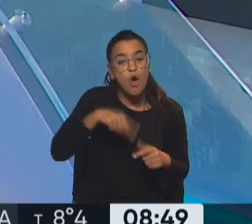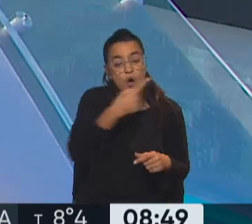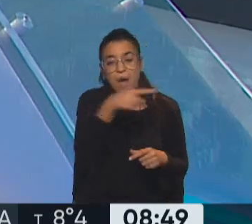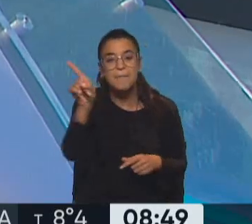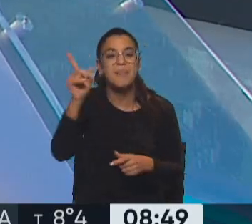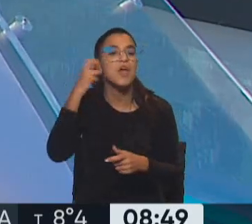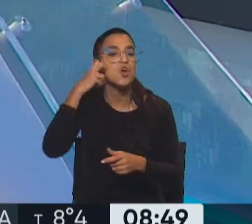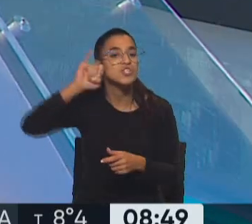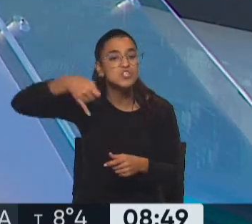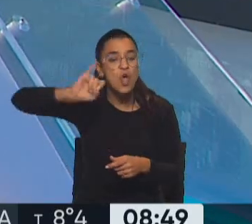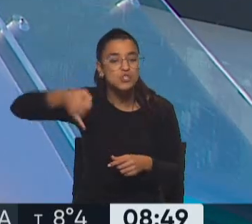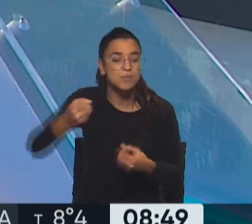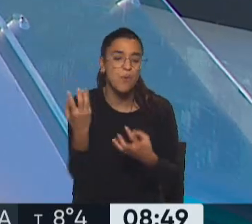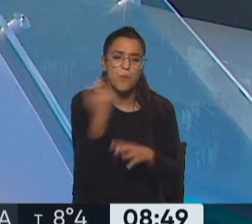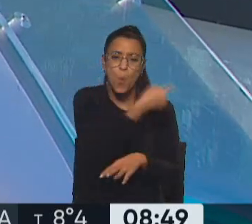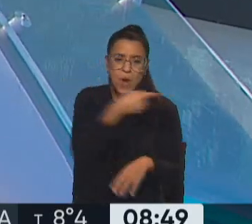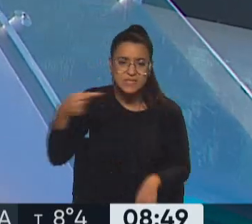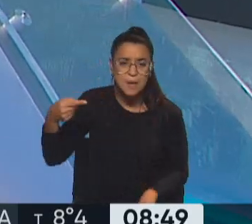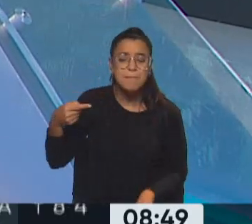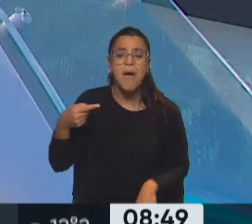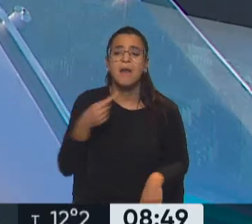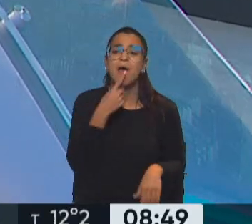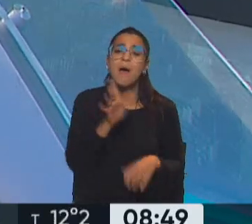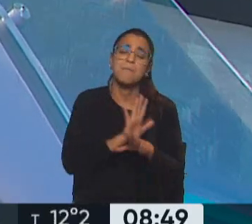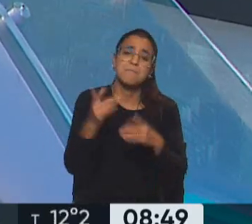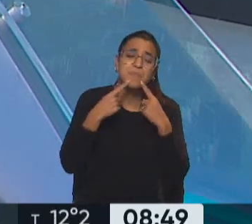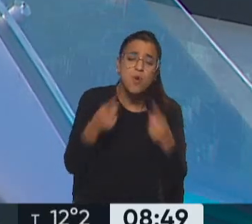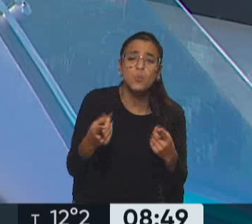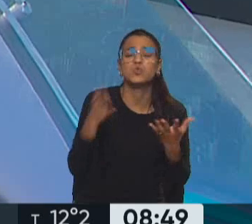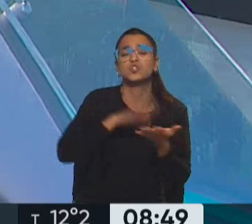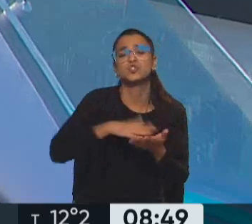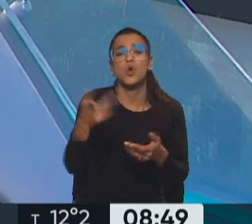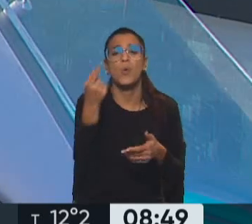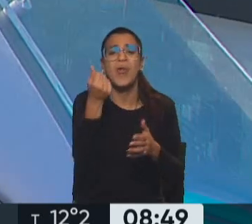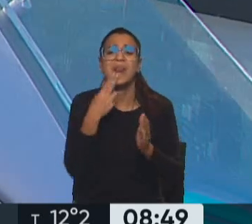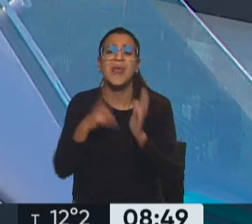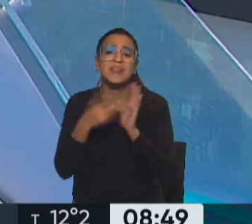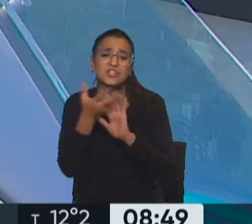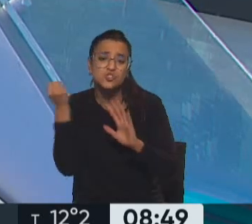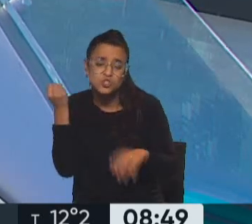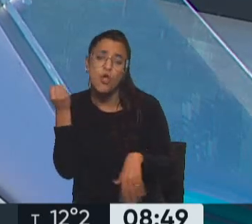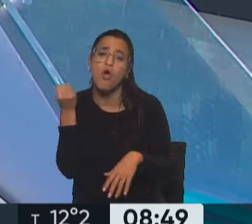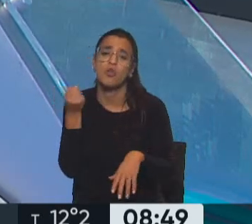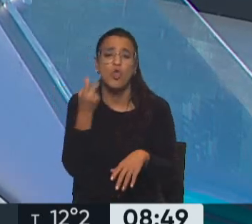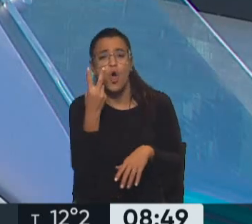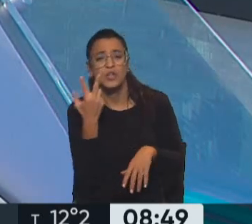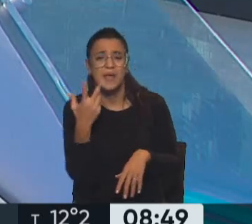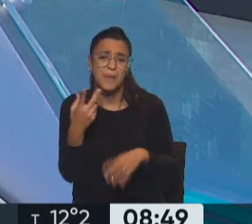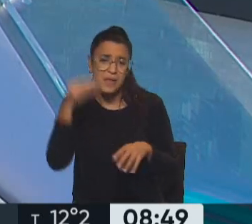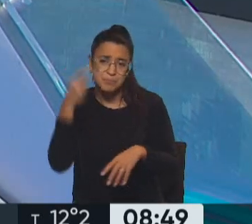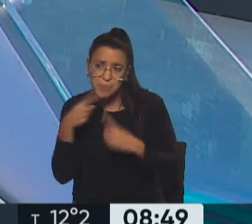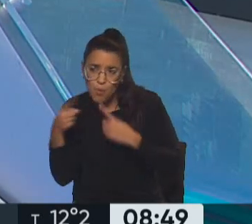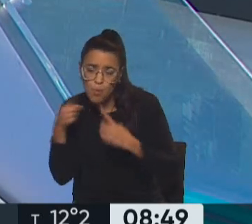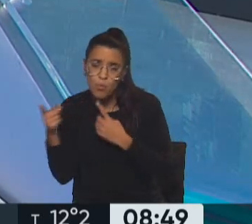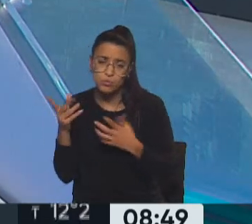sí o sí después de una semana en la que se lo consultó puntualmente por retenciones dos o tres veces exacto por lo